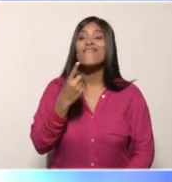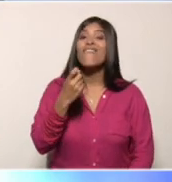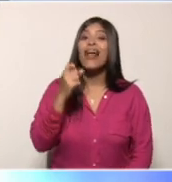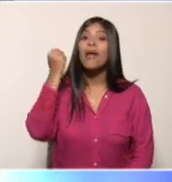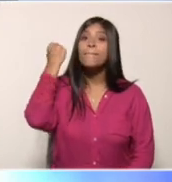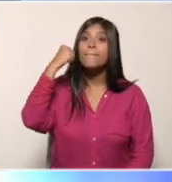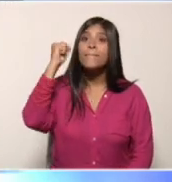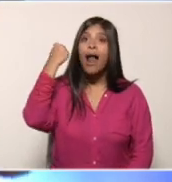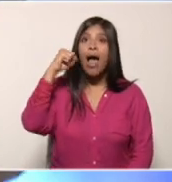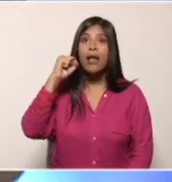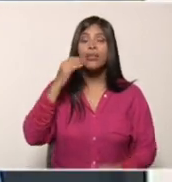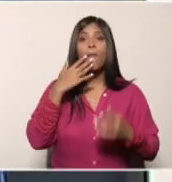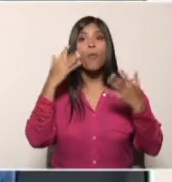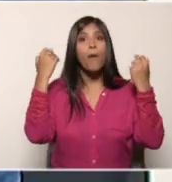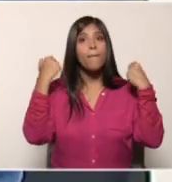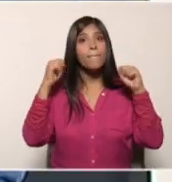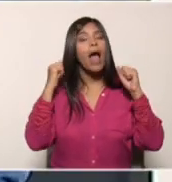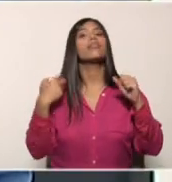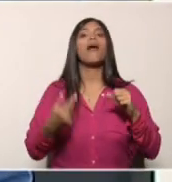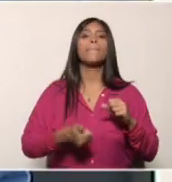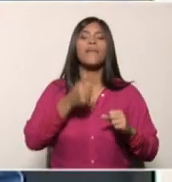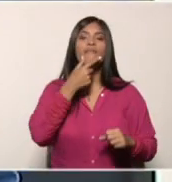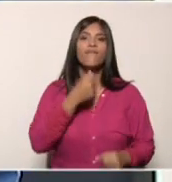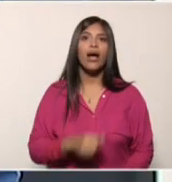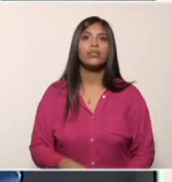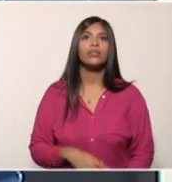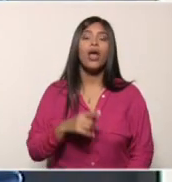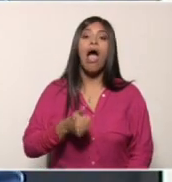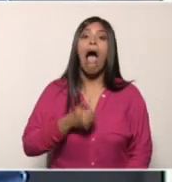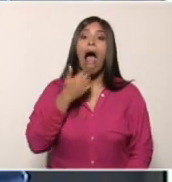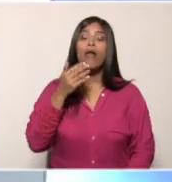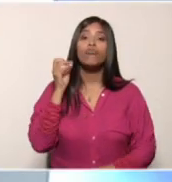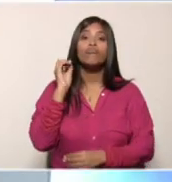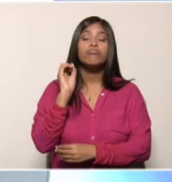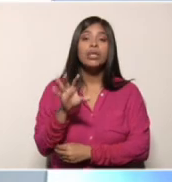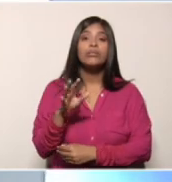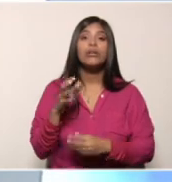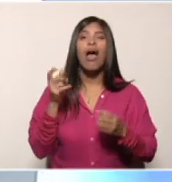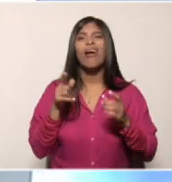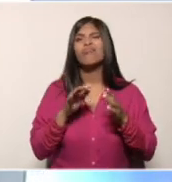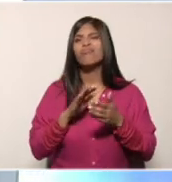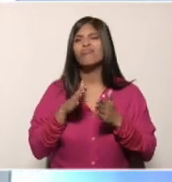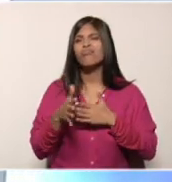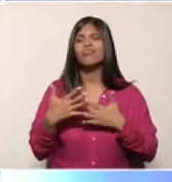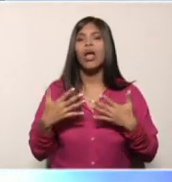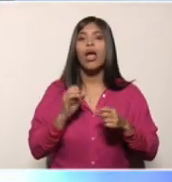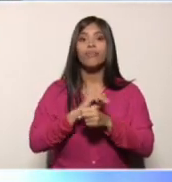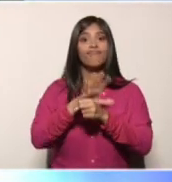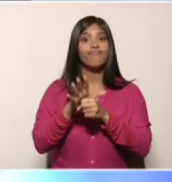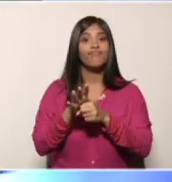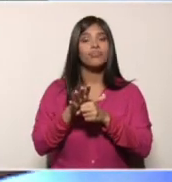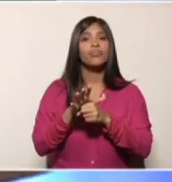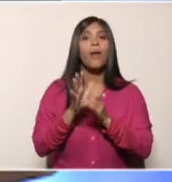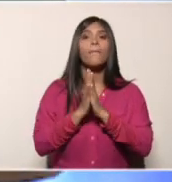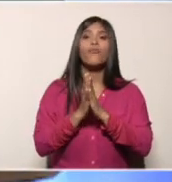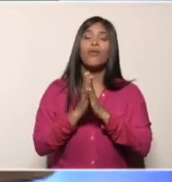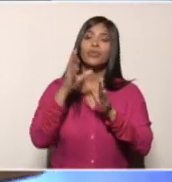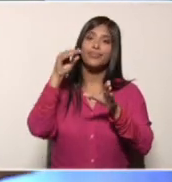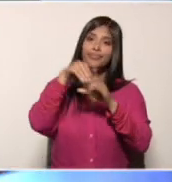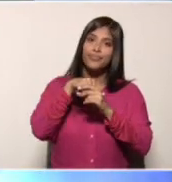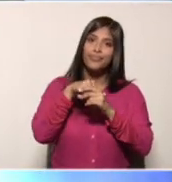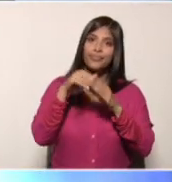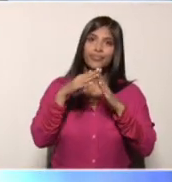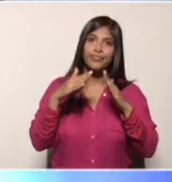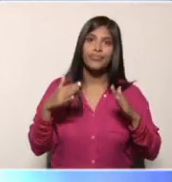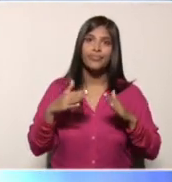Practicar y nada más, simple y llanamente. ¿Y otra recomendación referente al COVID-19? Quedarse en casa, stay at home, keep